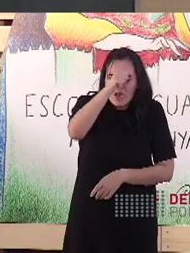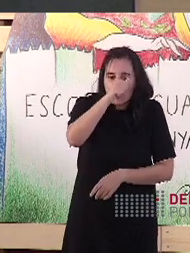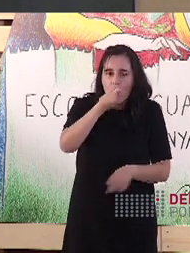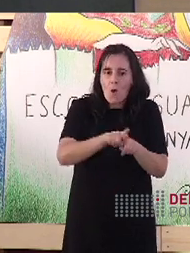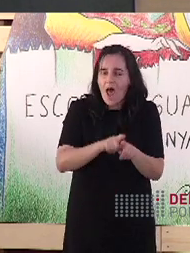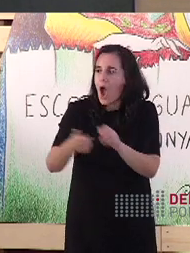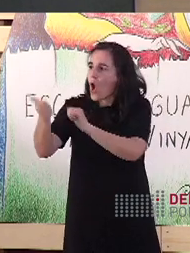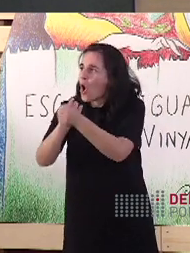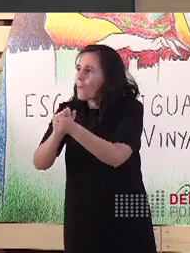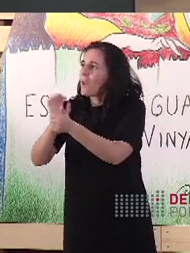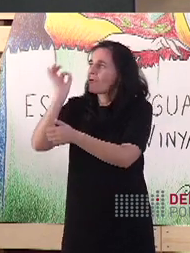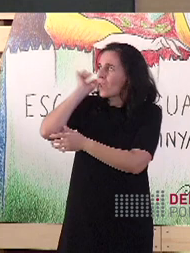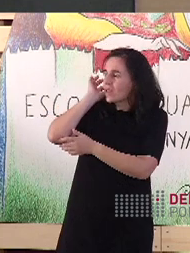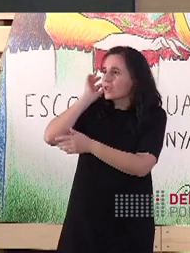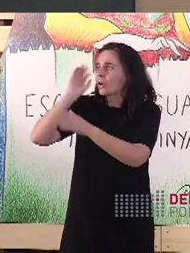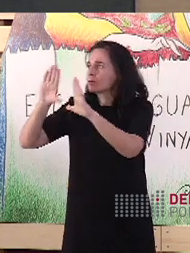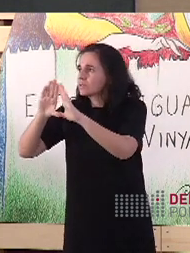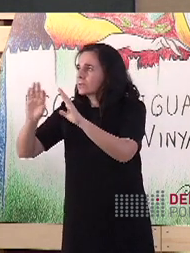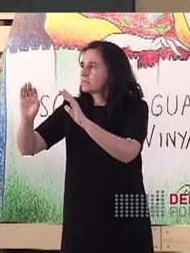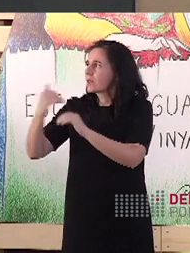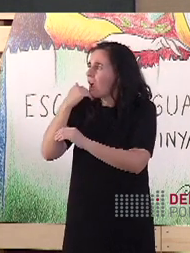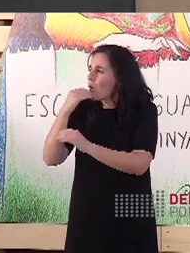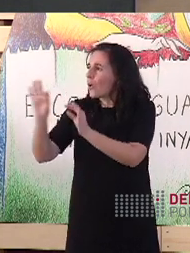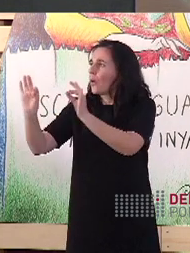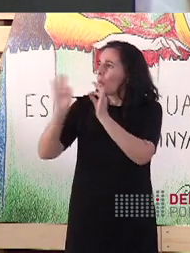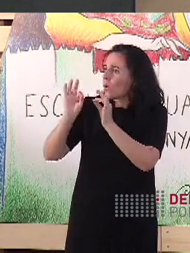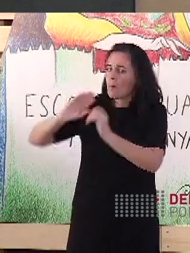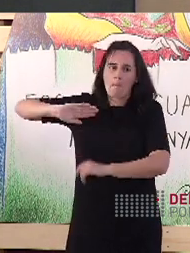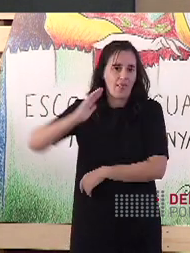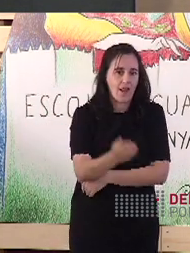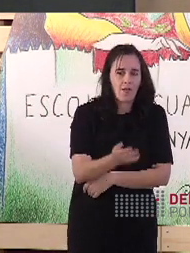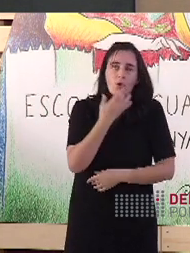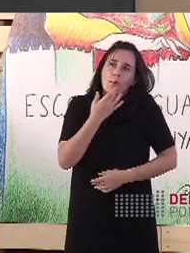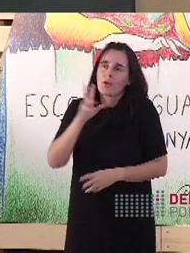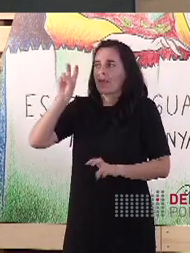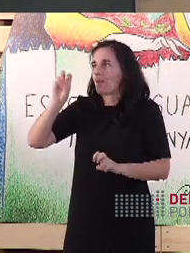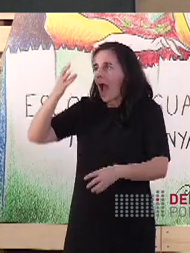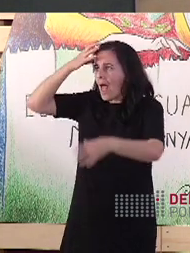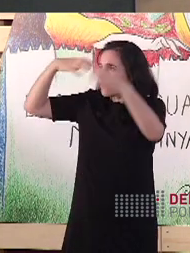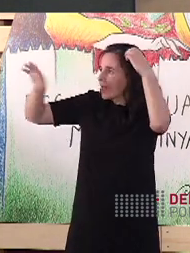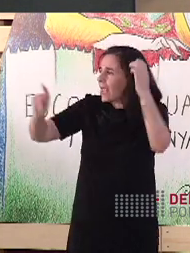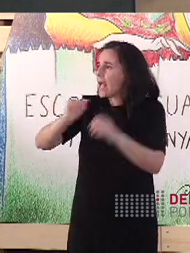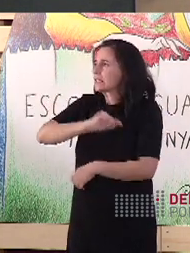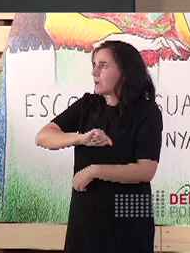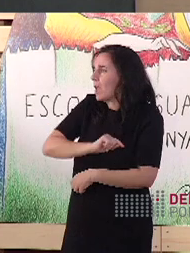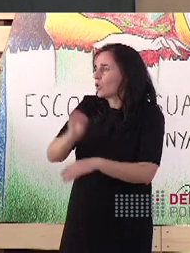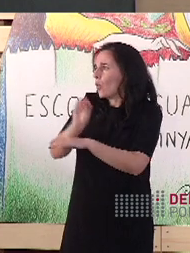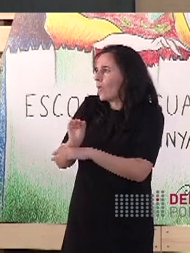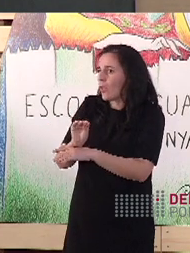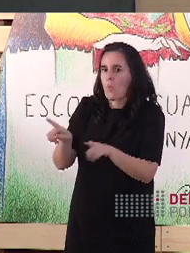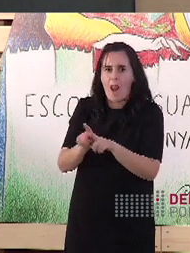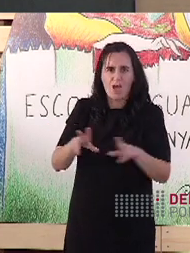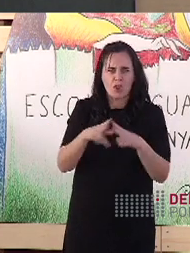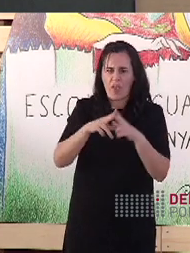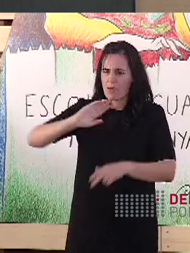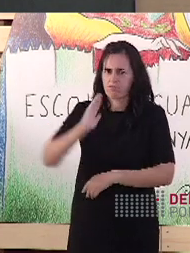se comporte de manera parecida a lo que pudiera ser lo femenino. Empatía, sentimiento, cuidado. Eso está penalizado socialmente. Pero es que